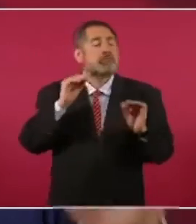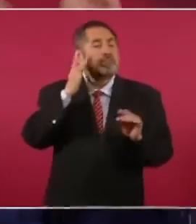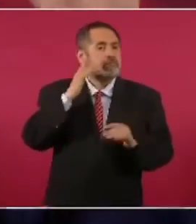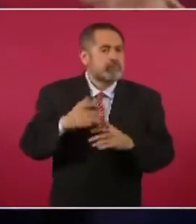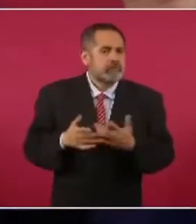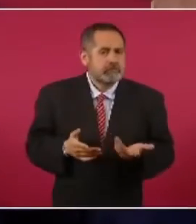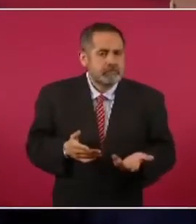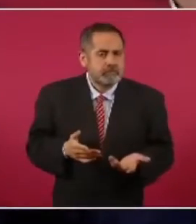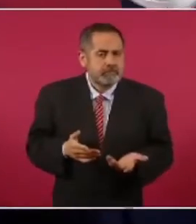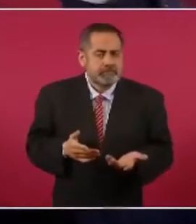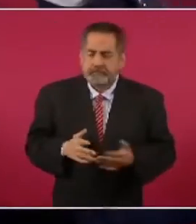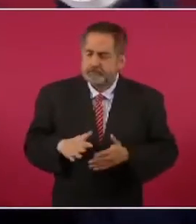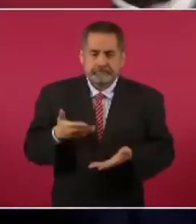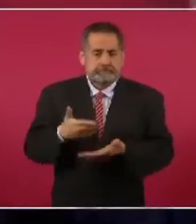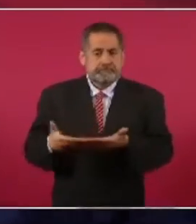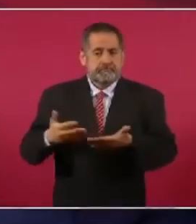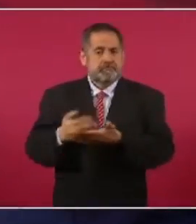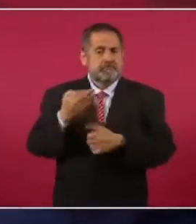Este Papa Francisco